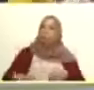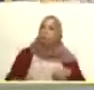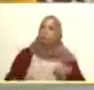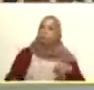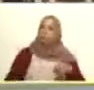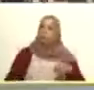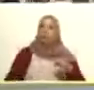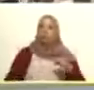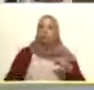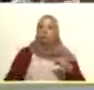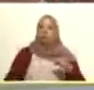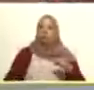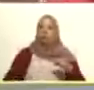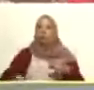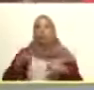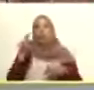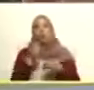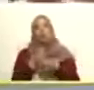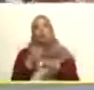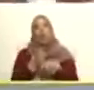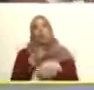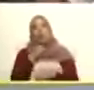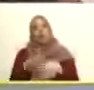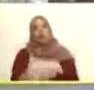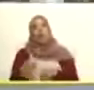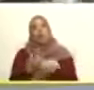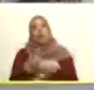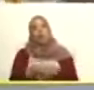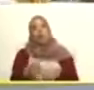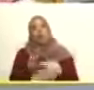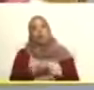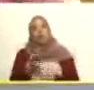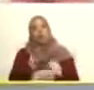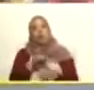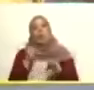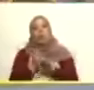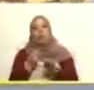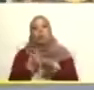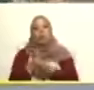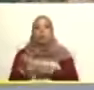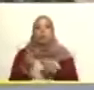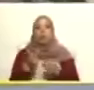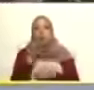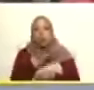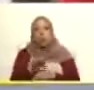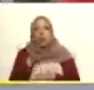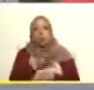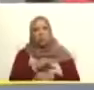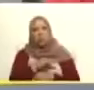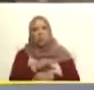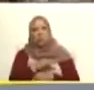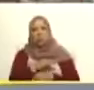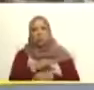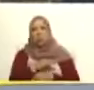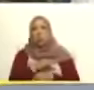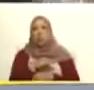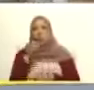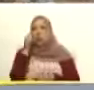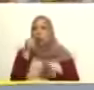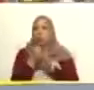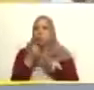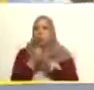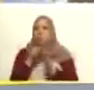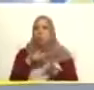Guyana. El segundo gran derrotado son los dueños de ese señor, a quien él está